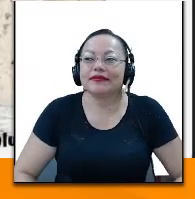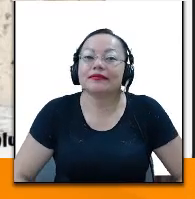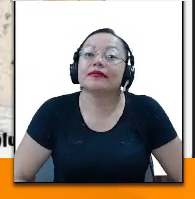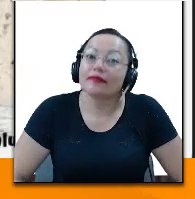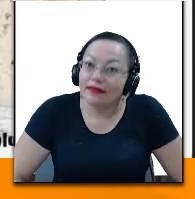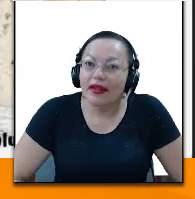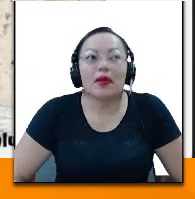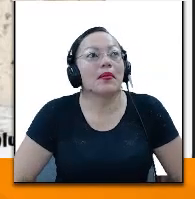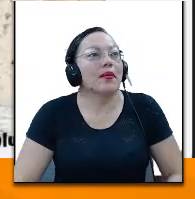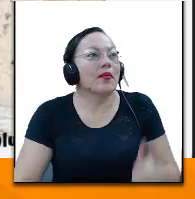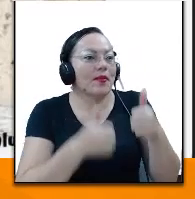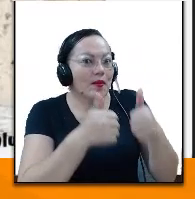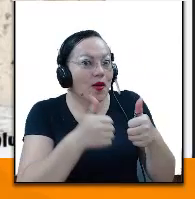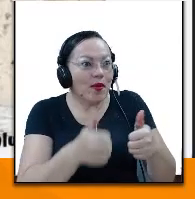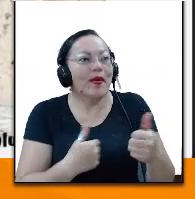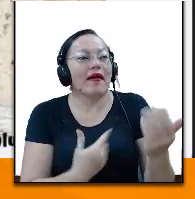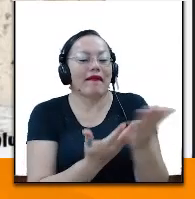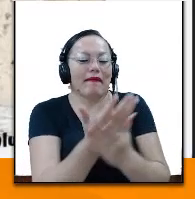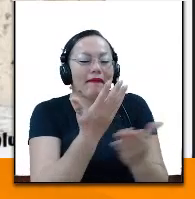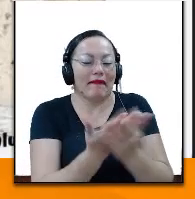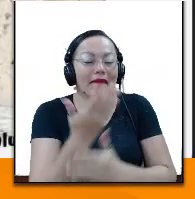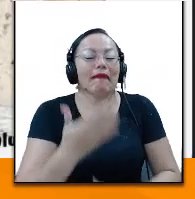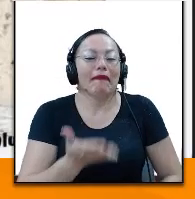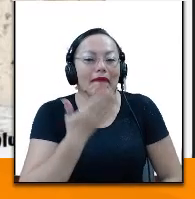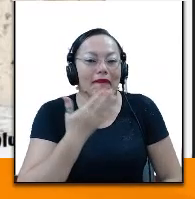Óyeme, recomendación para los que,